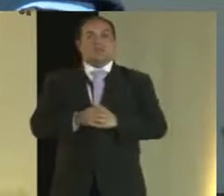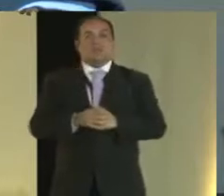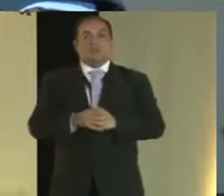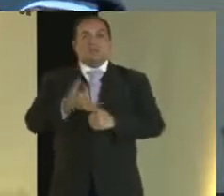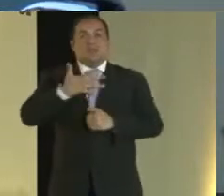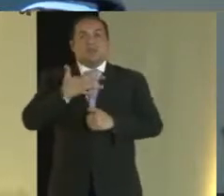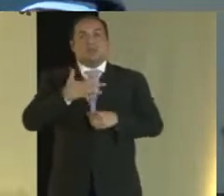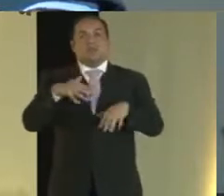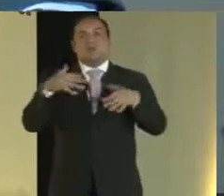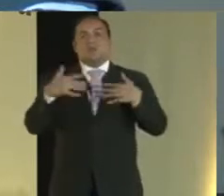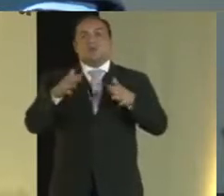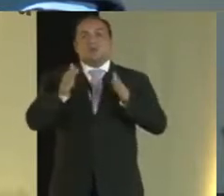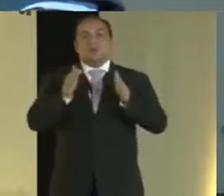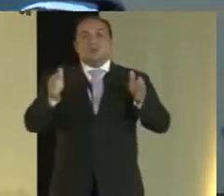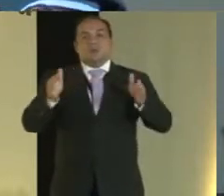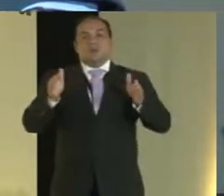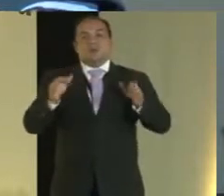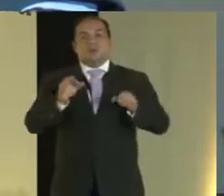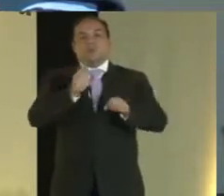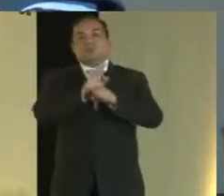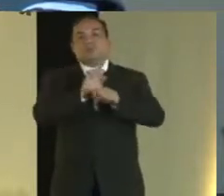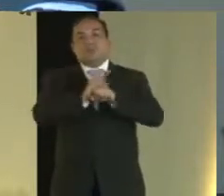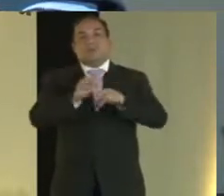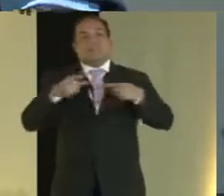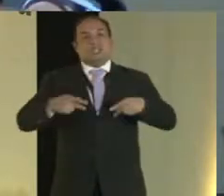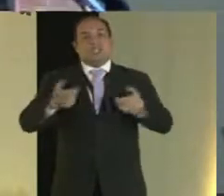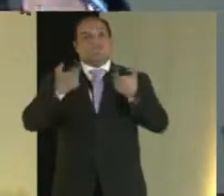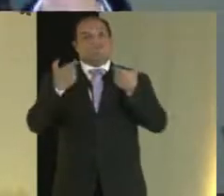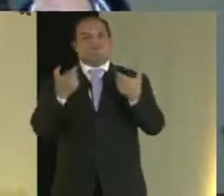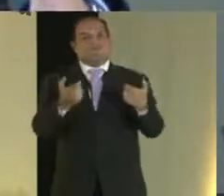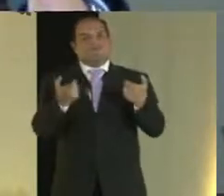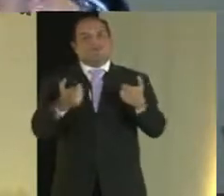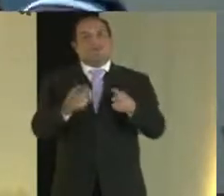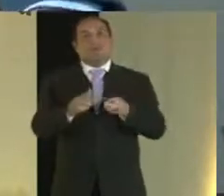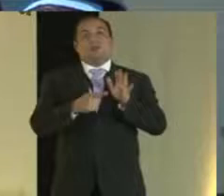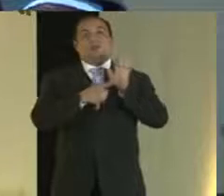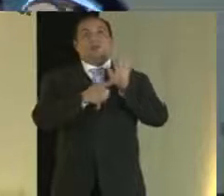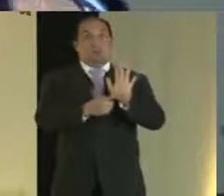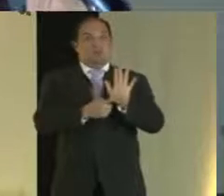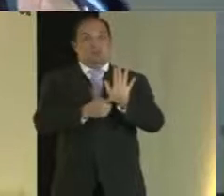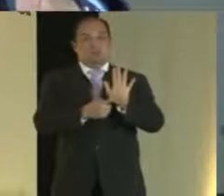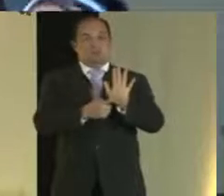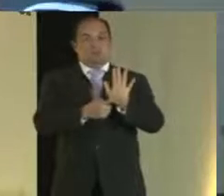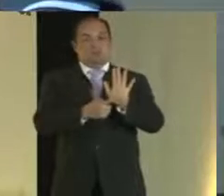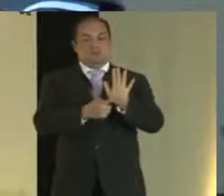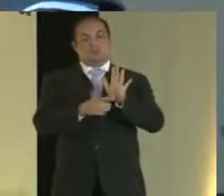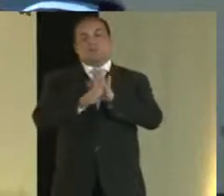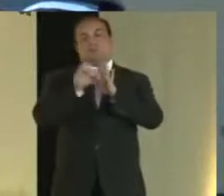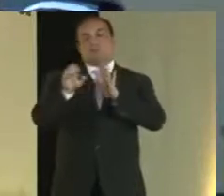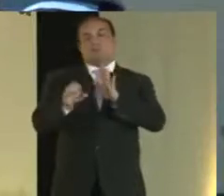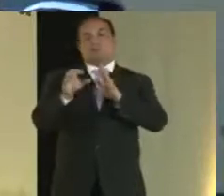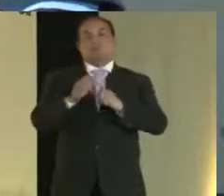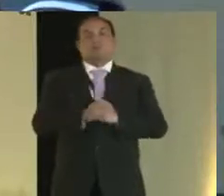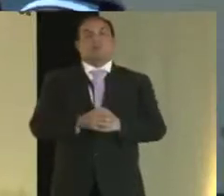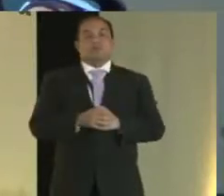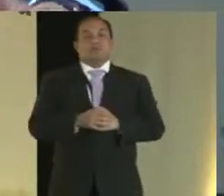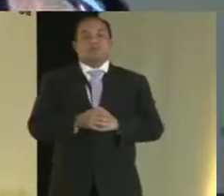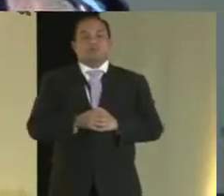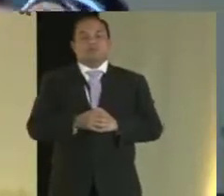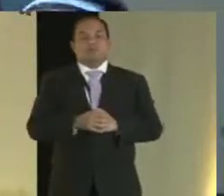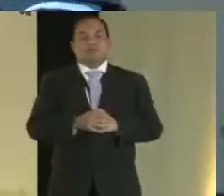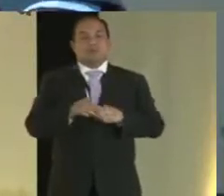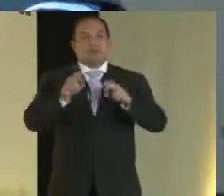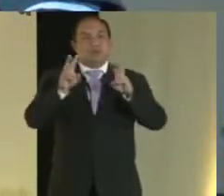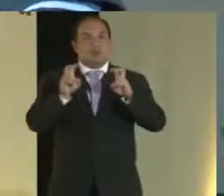una enorme impunidad de los superricos, como lo muestra en este caso